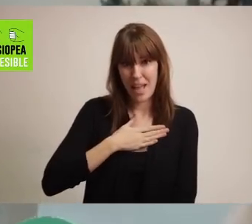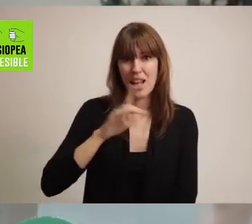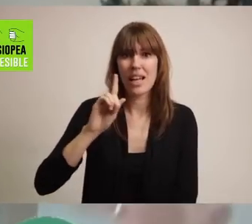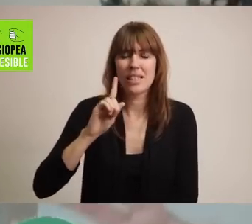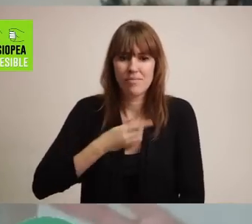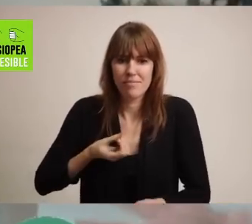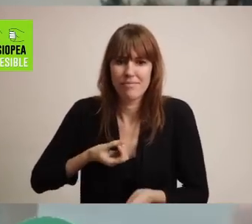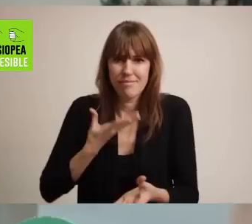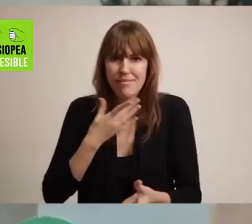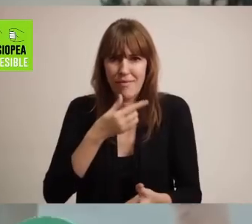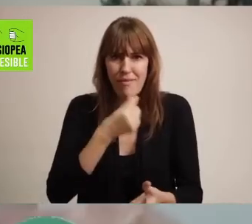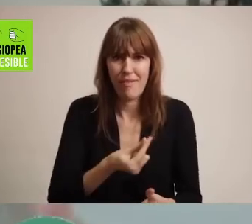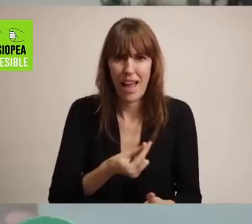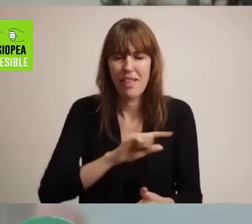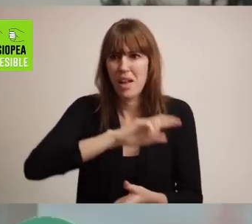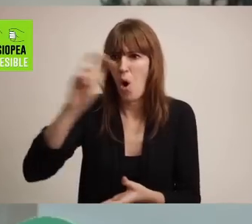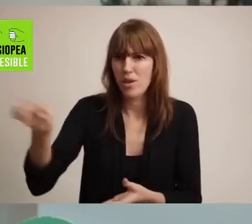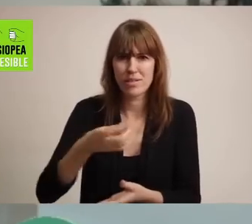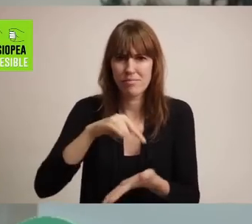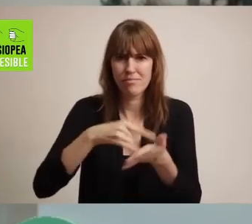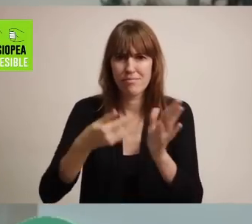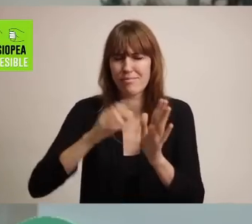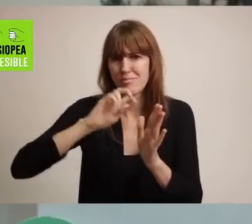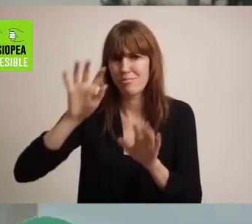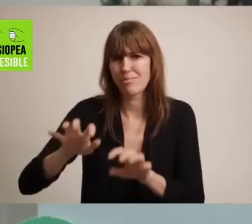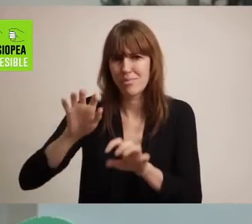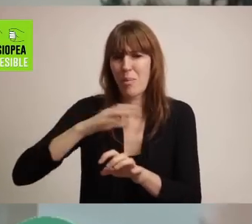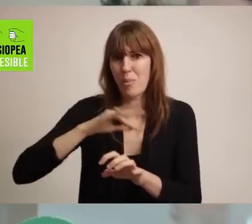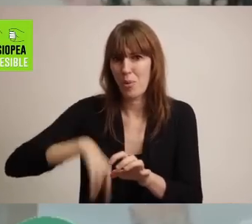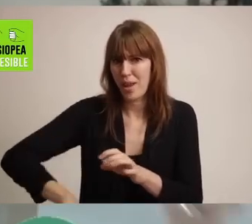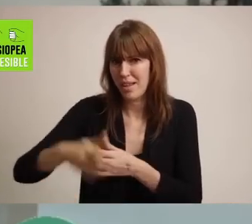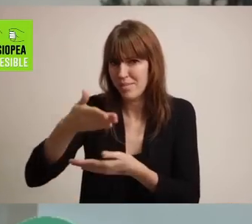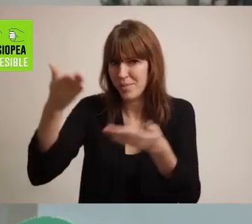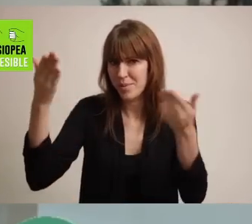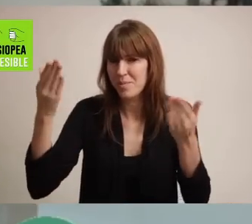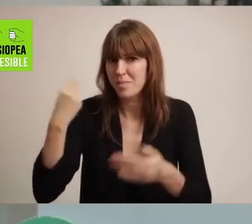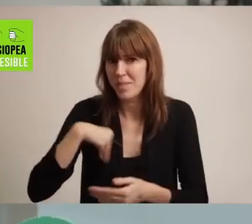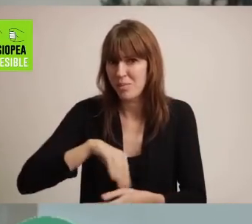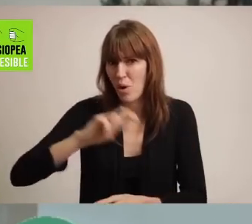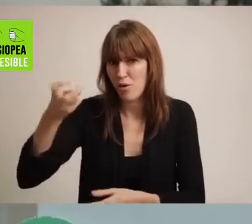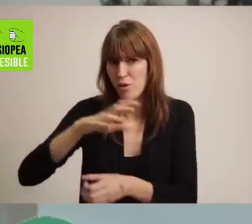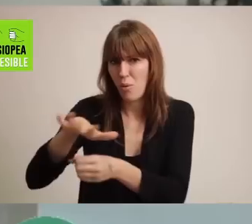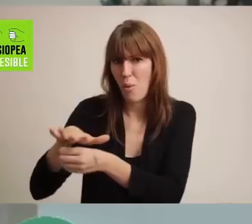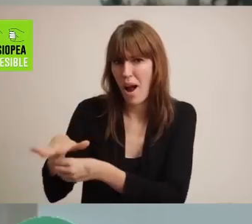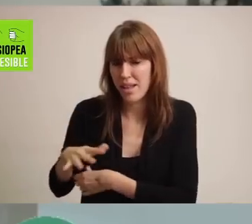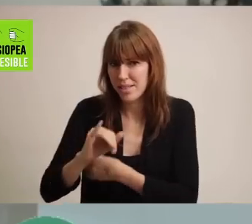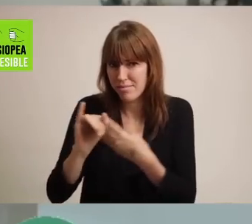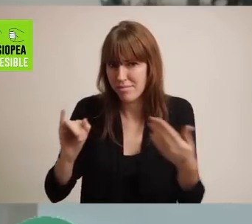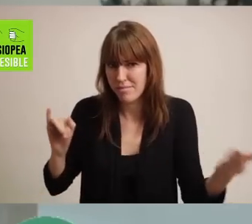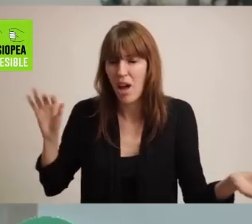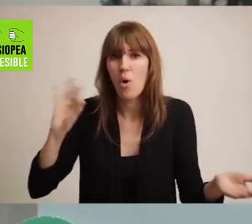enseñe. Hay otras que se pueden aprender y que también están en otros lugares, ya está, con